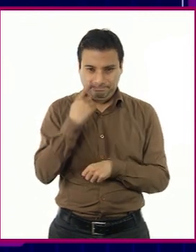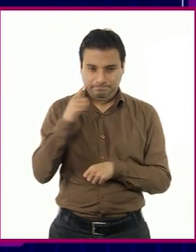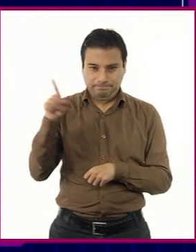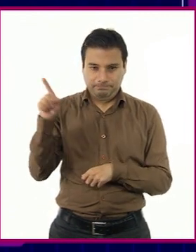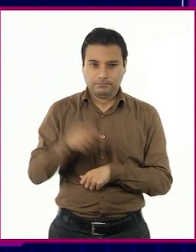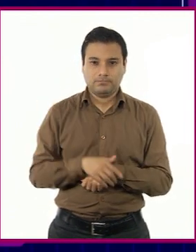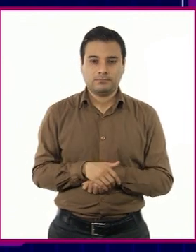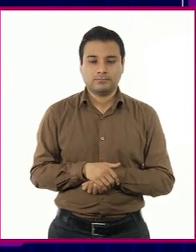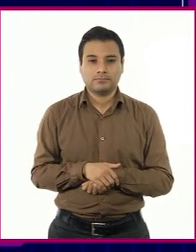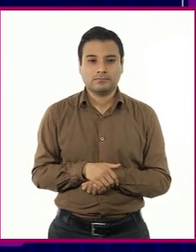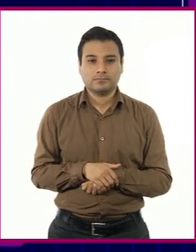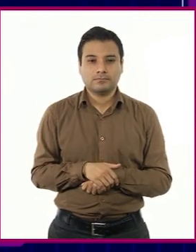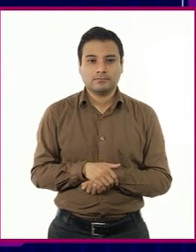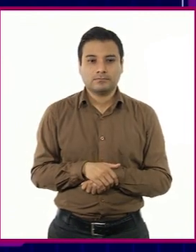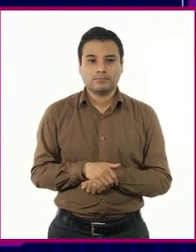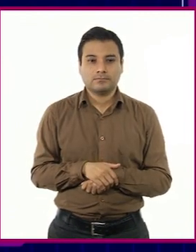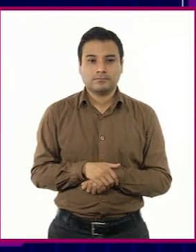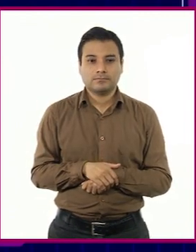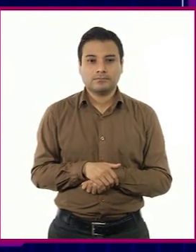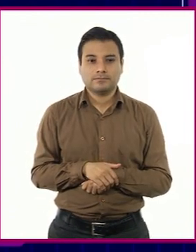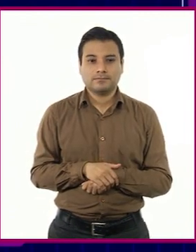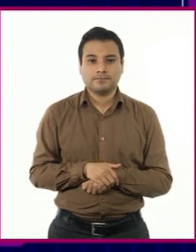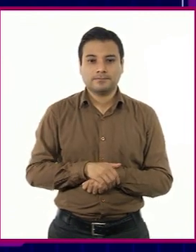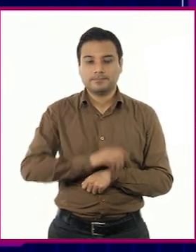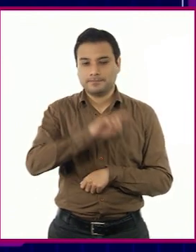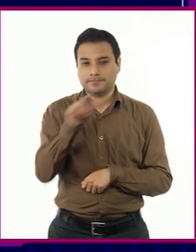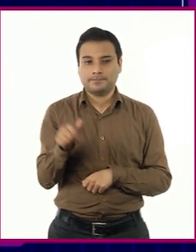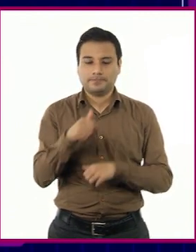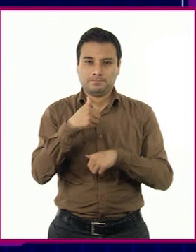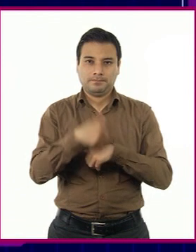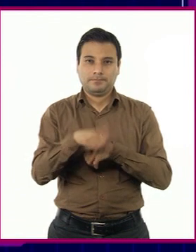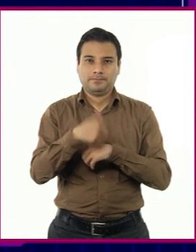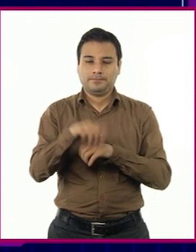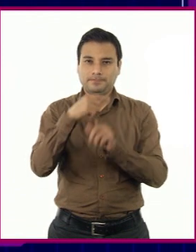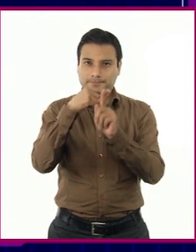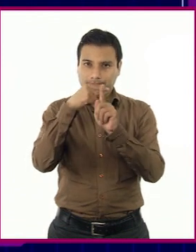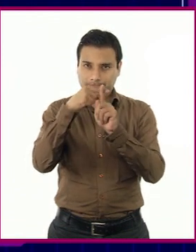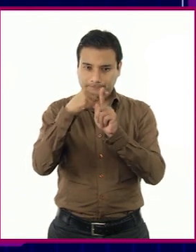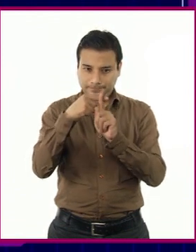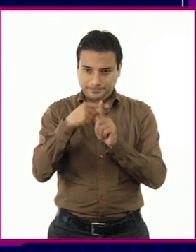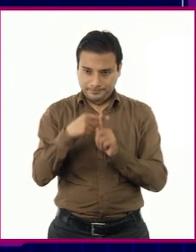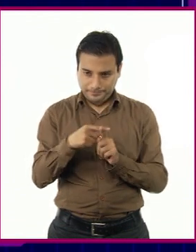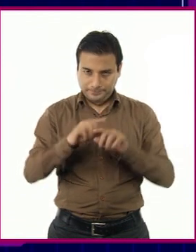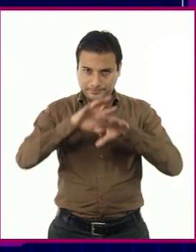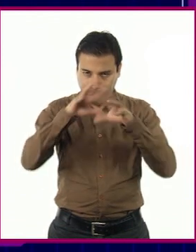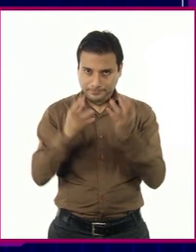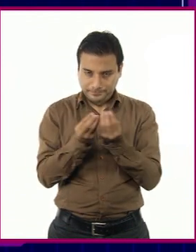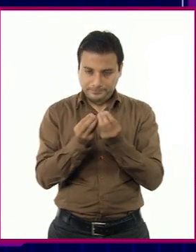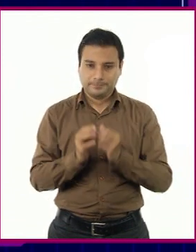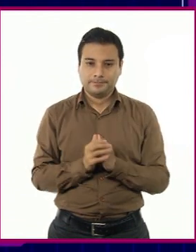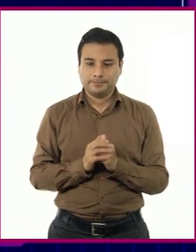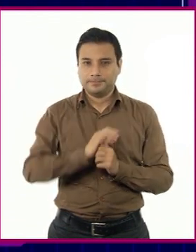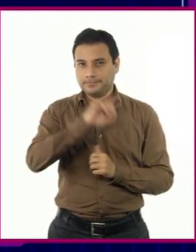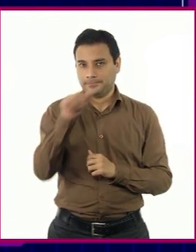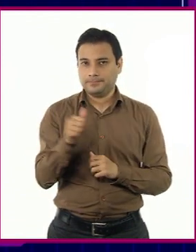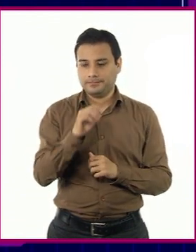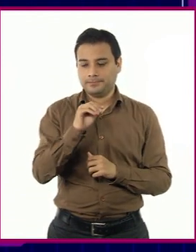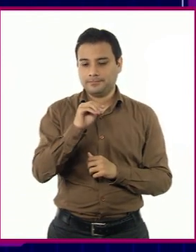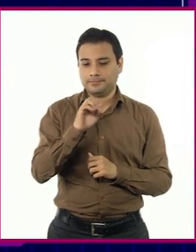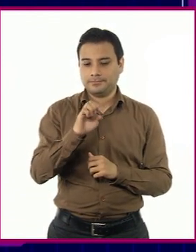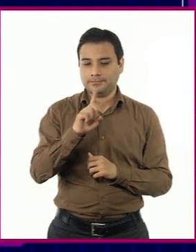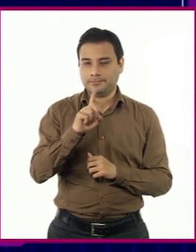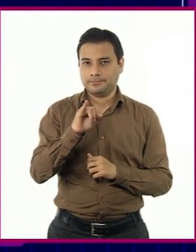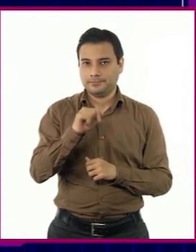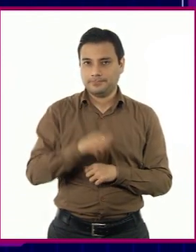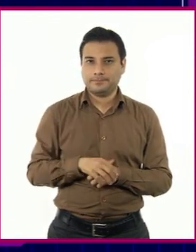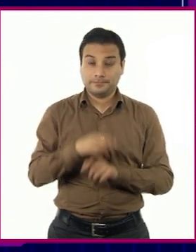Después, obtenemos la suma de los valores absolutos de las desviaciones y determinamos su promedio